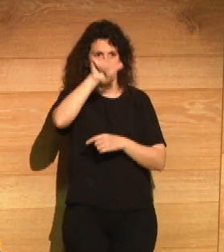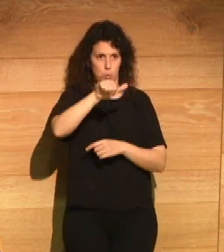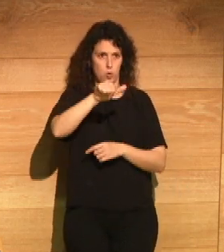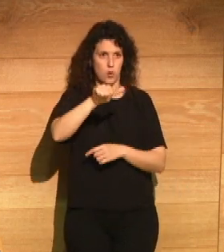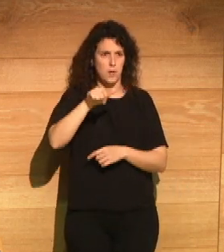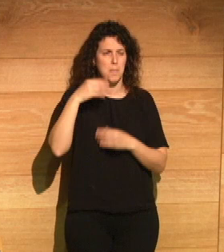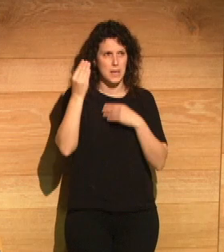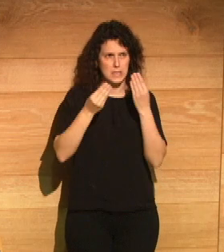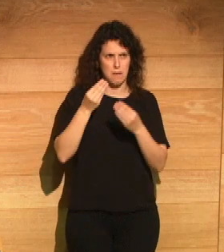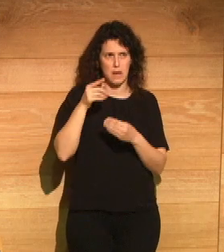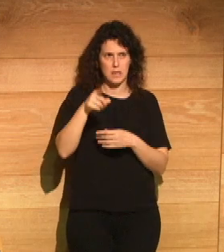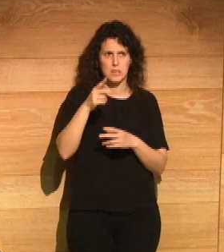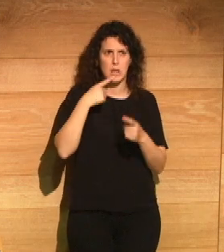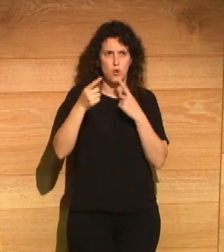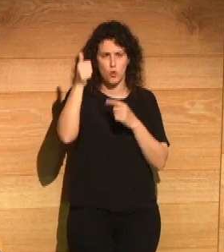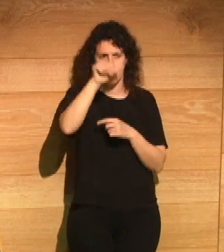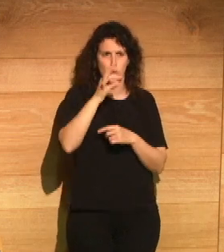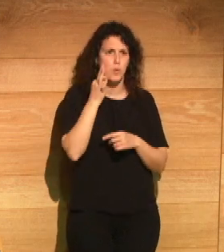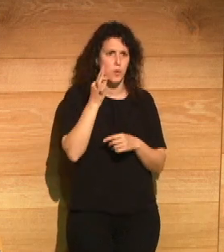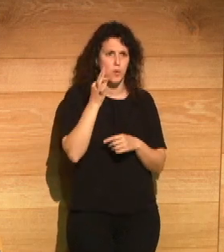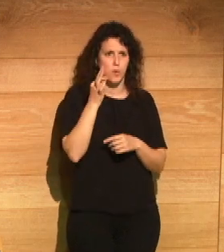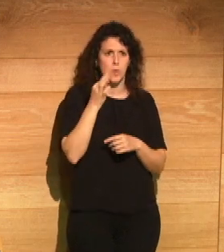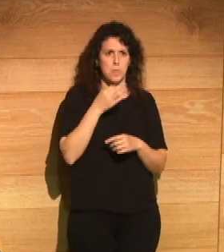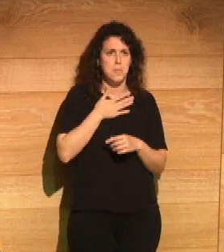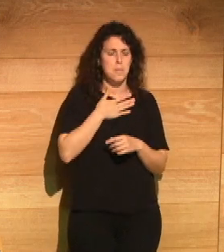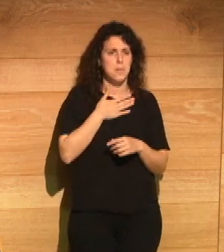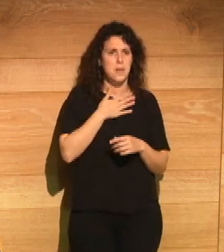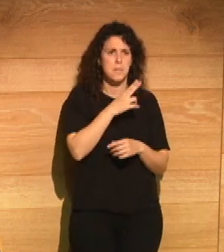ese novio, mi mamá, aún ya mayor, lo veía